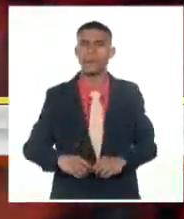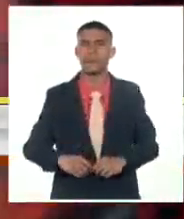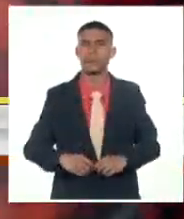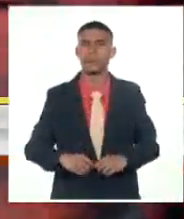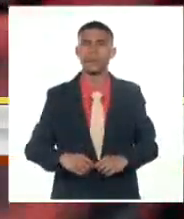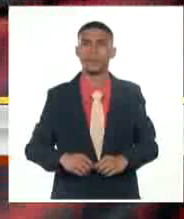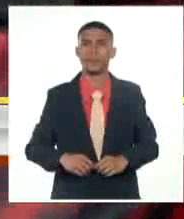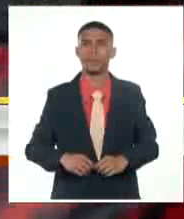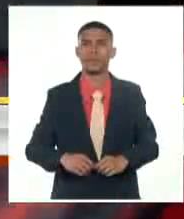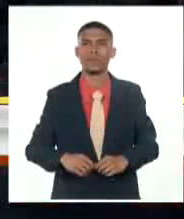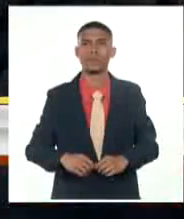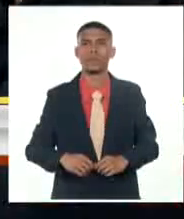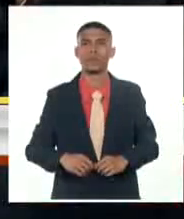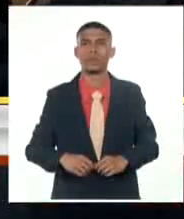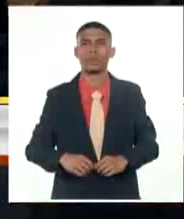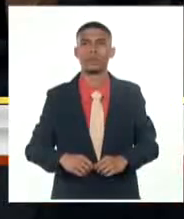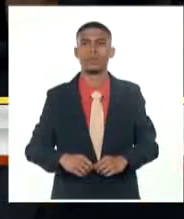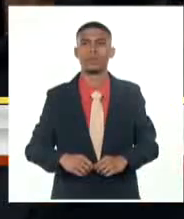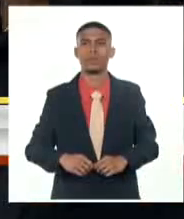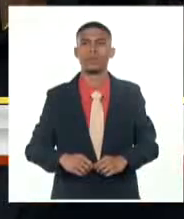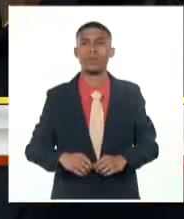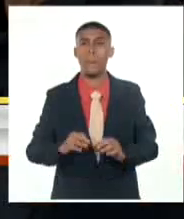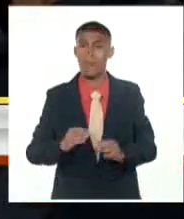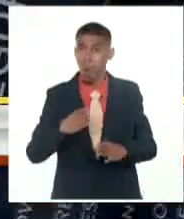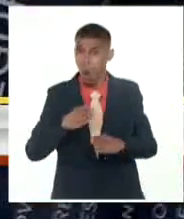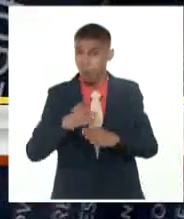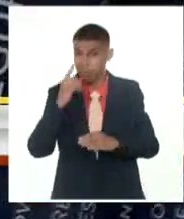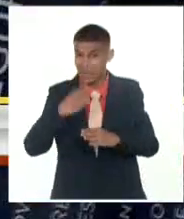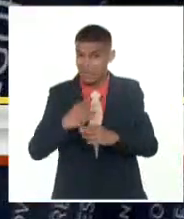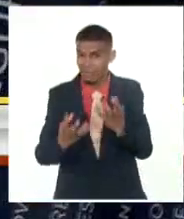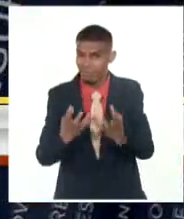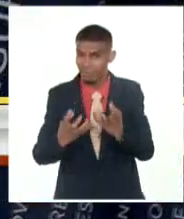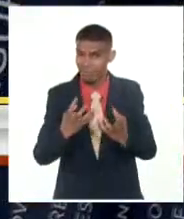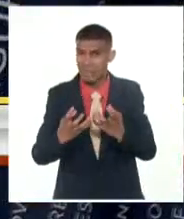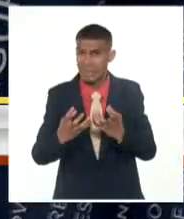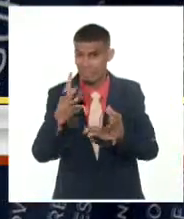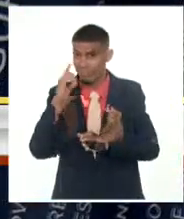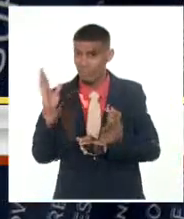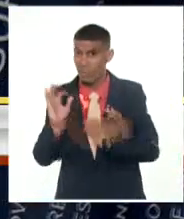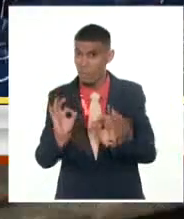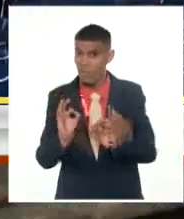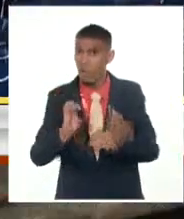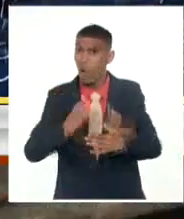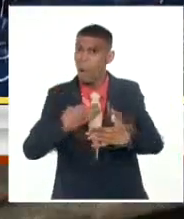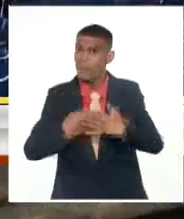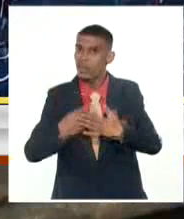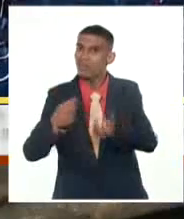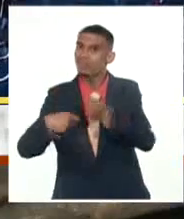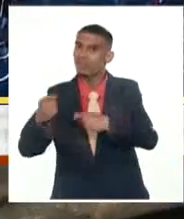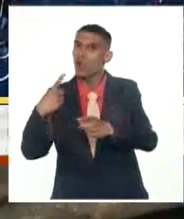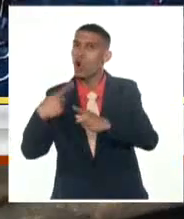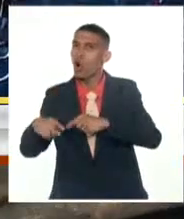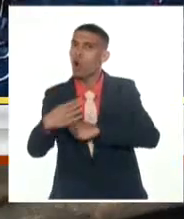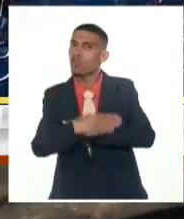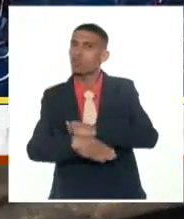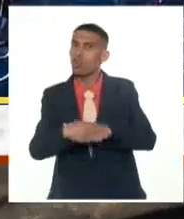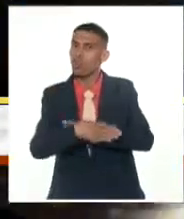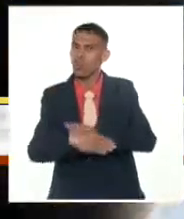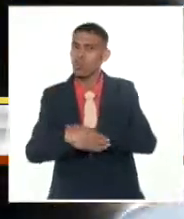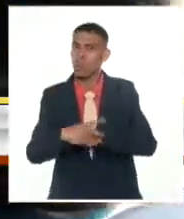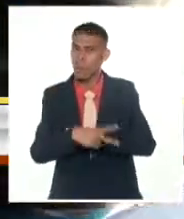Abreus incursiona en la exportación del carbón vegetal a través de la empresa matancera Victoria de Gijón. El pasado año